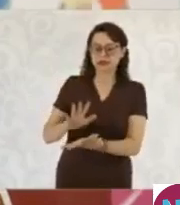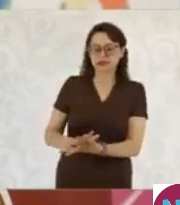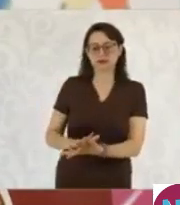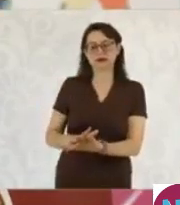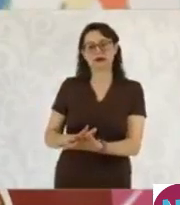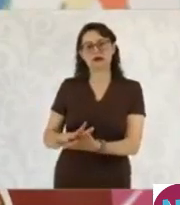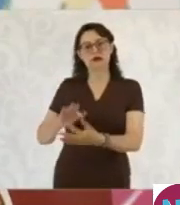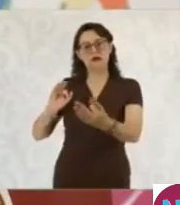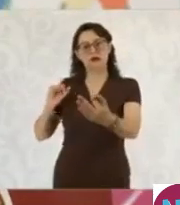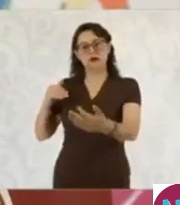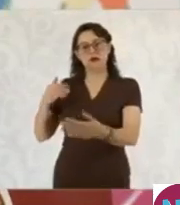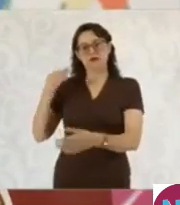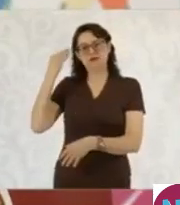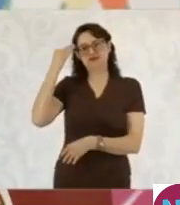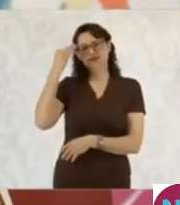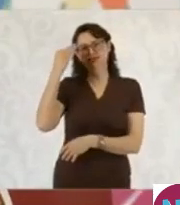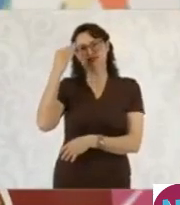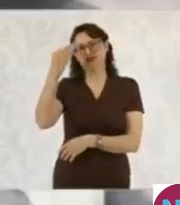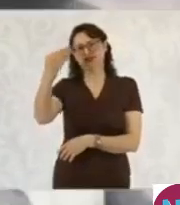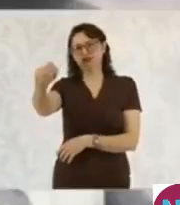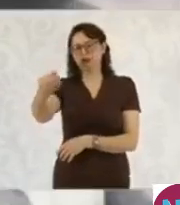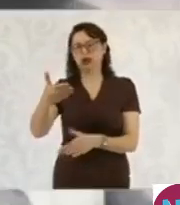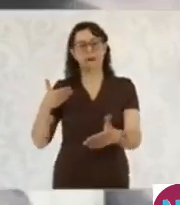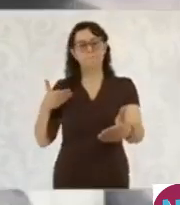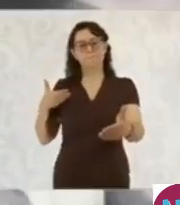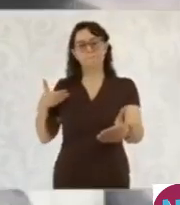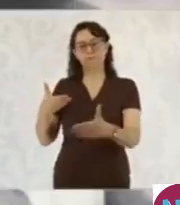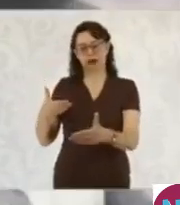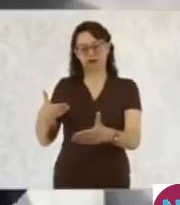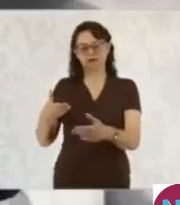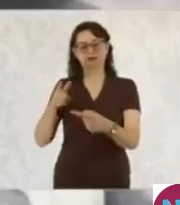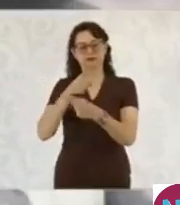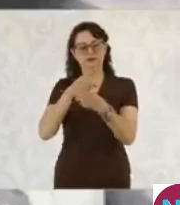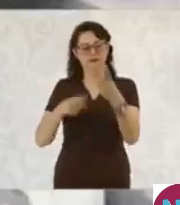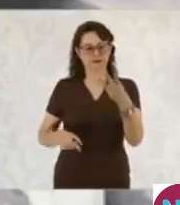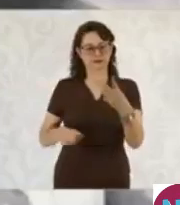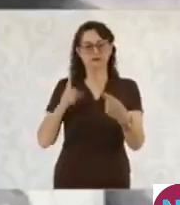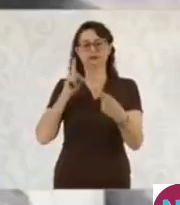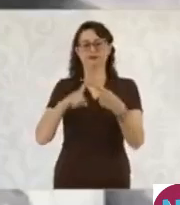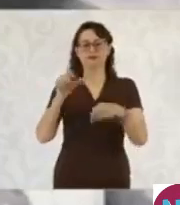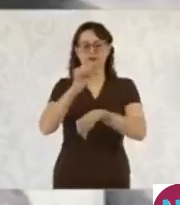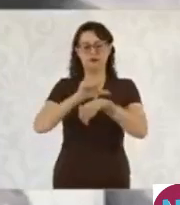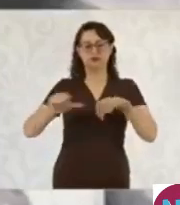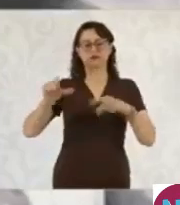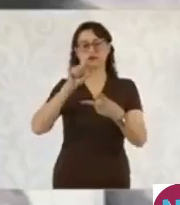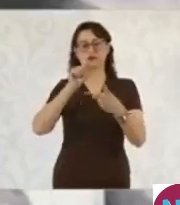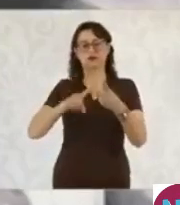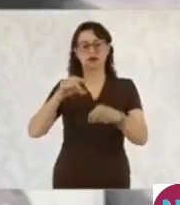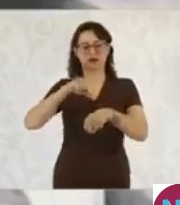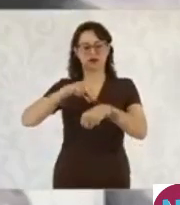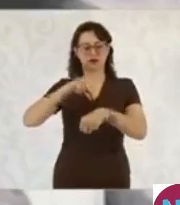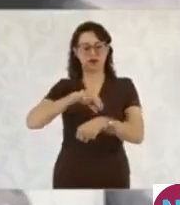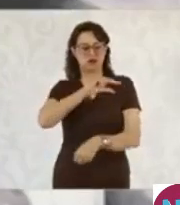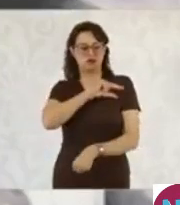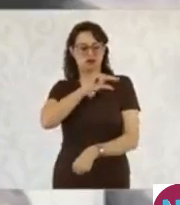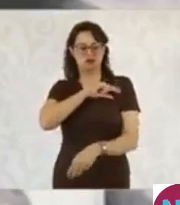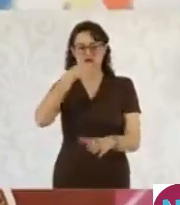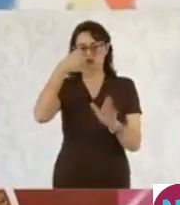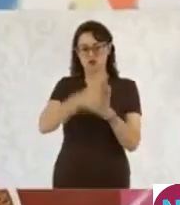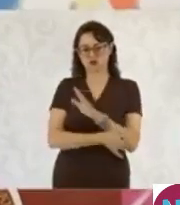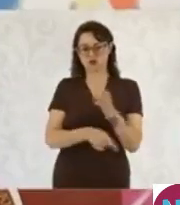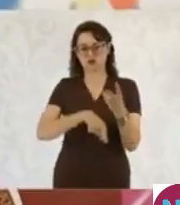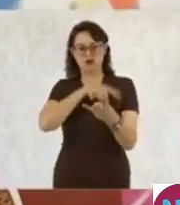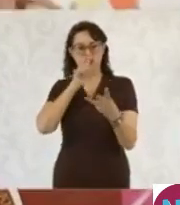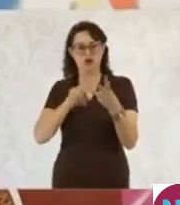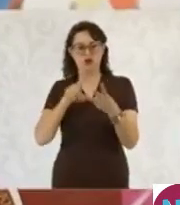del incremento de la productividad de 3 servicios. Las cirugías, las consultas de especialidad y las consultas de medicina familiar. La